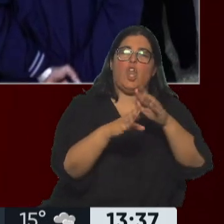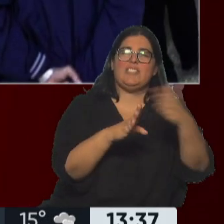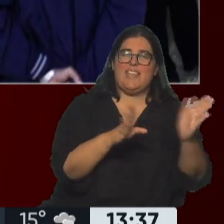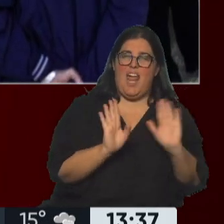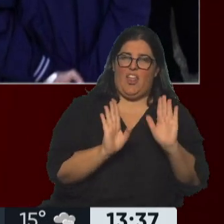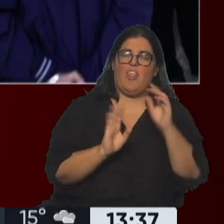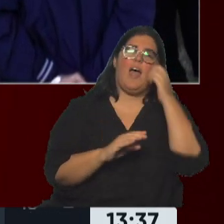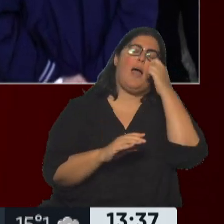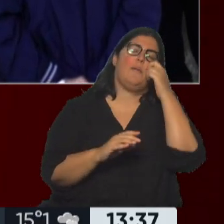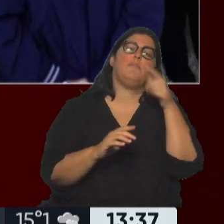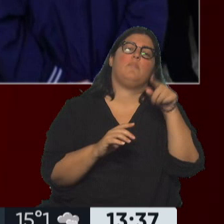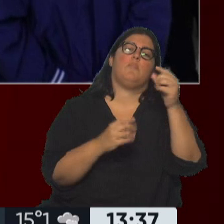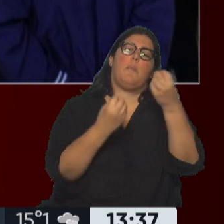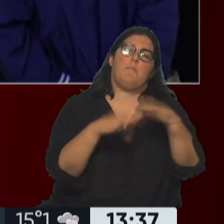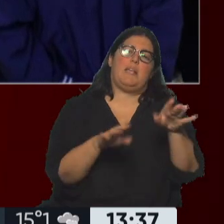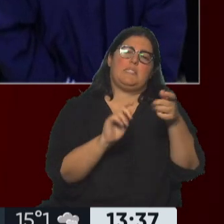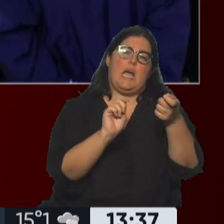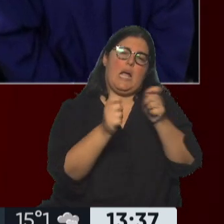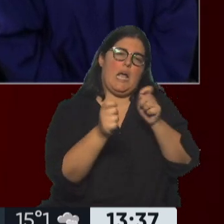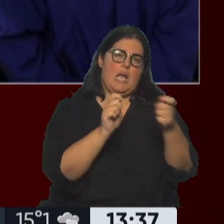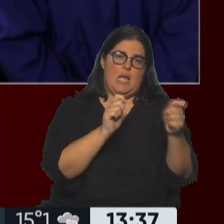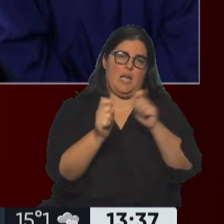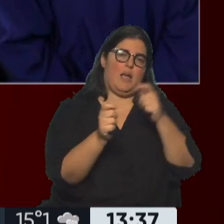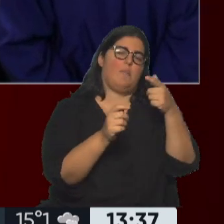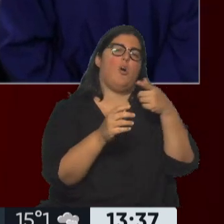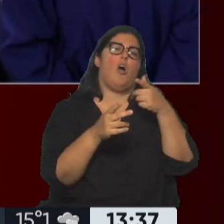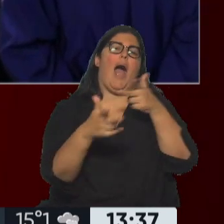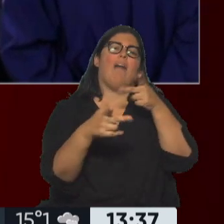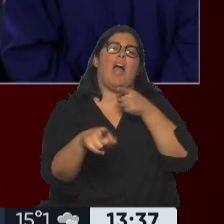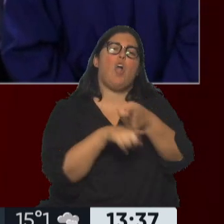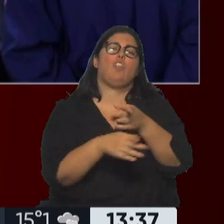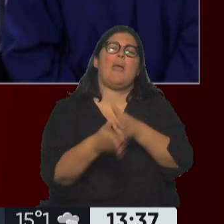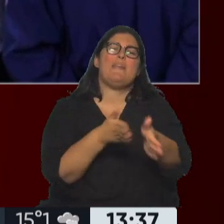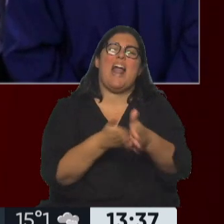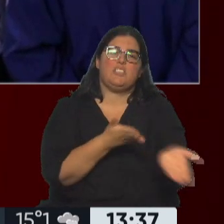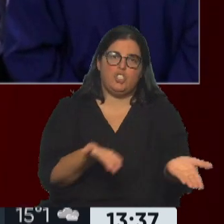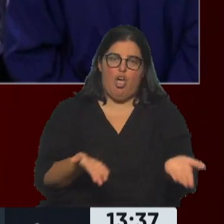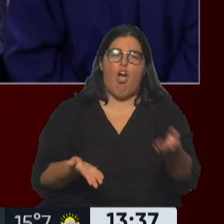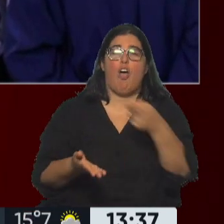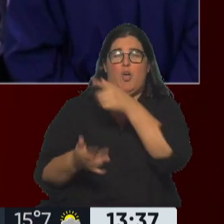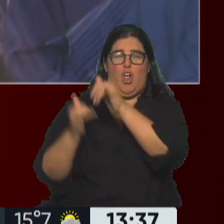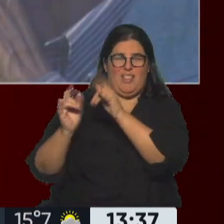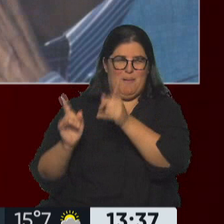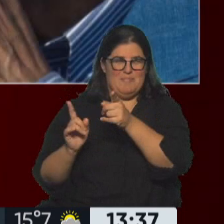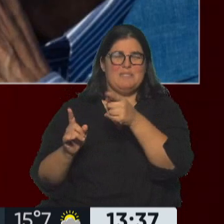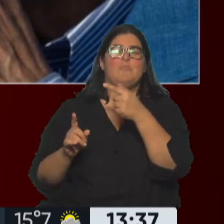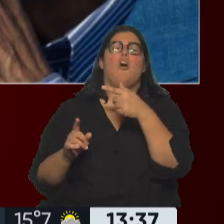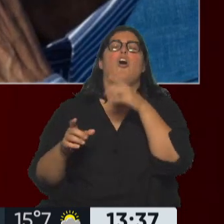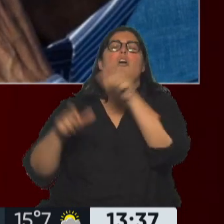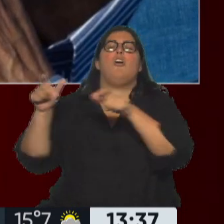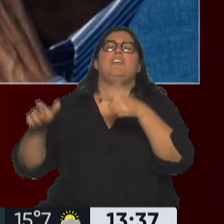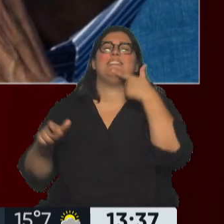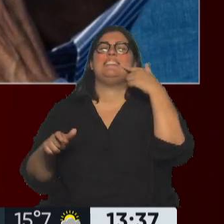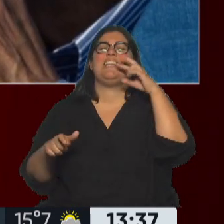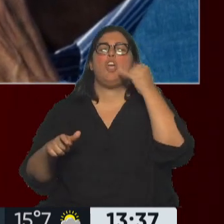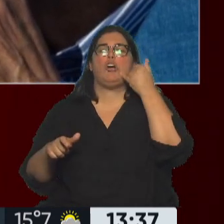empezó como a girar a la derecha y empezó a hablar contra la inmigración, un poco vinculado a eso que contabas vos, la cantidad de, por ejemplo, sirios en